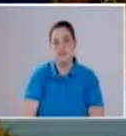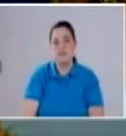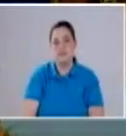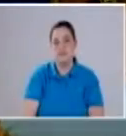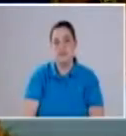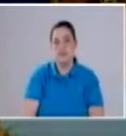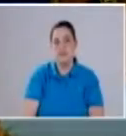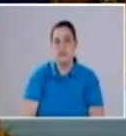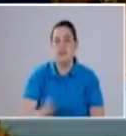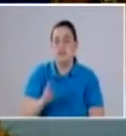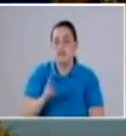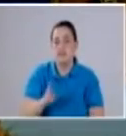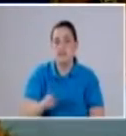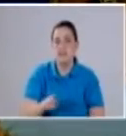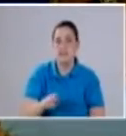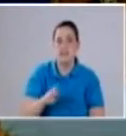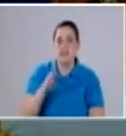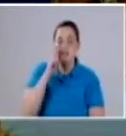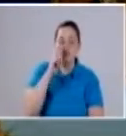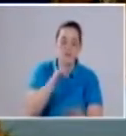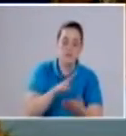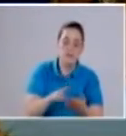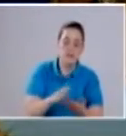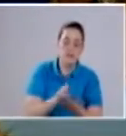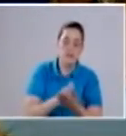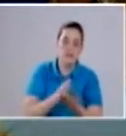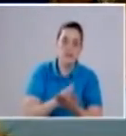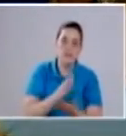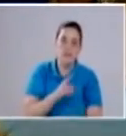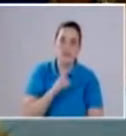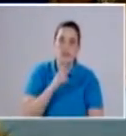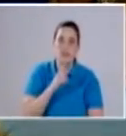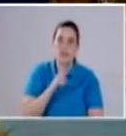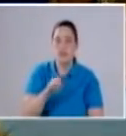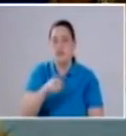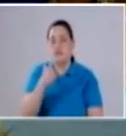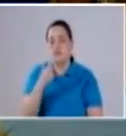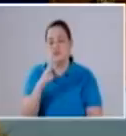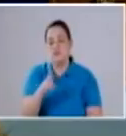Y entiendo el otro pasaje, orar sin cesar en todo tiempo.